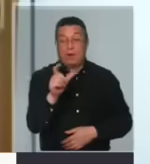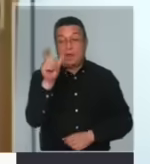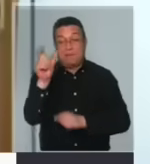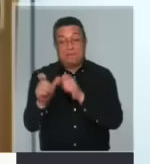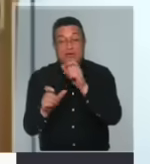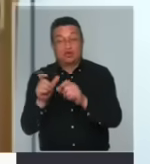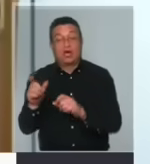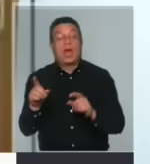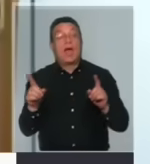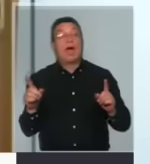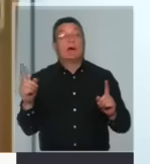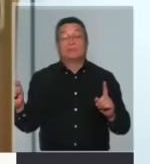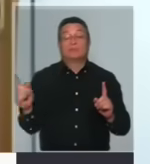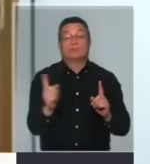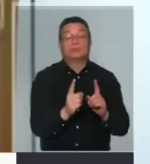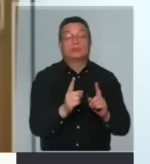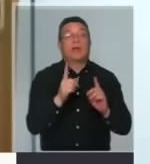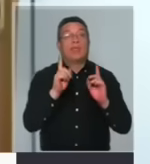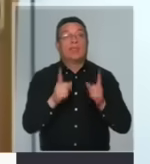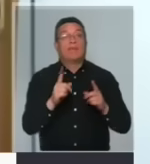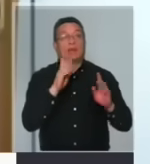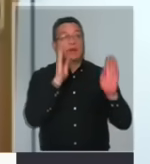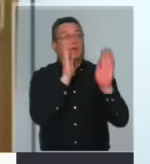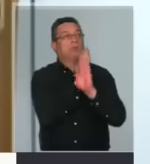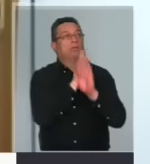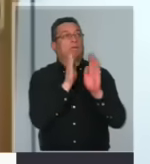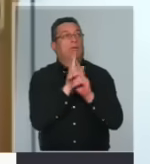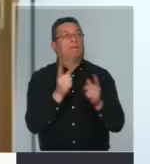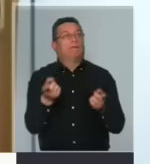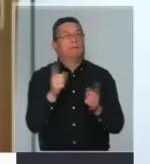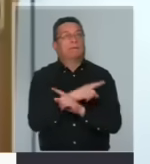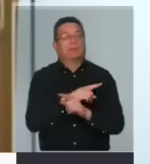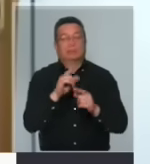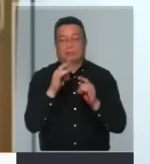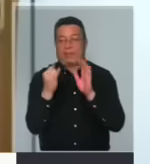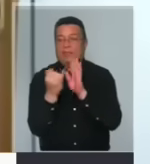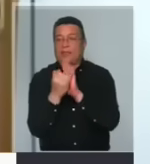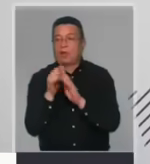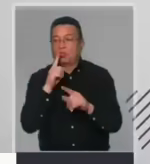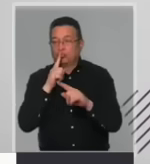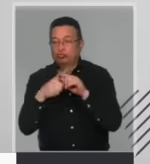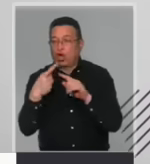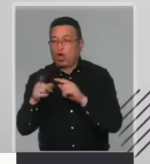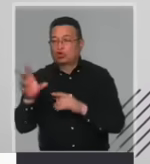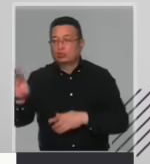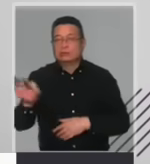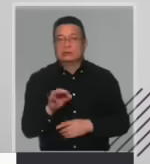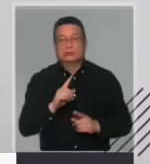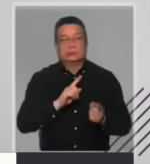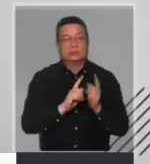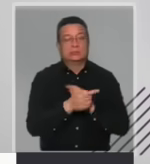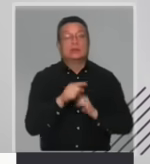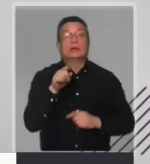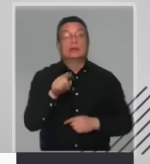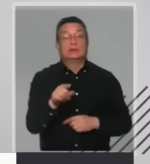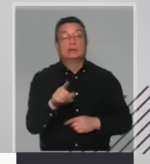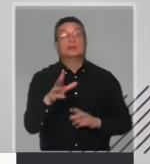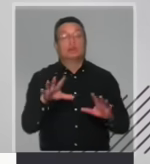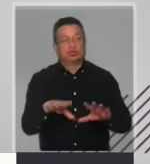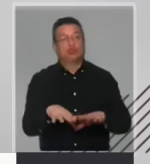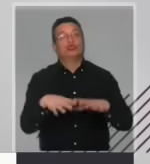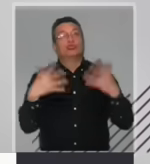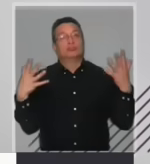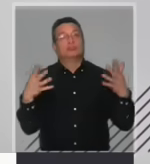no solamente tienen que hacerse pasar por otros, sino que tomar la identidad de otro. La siguiente es la inédita y